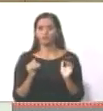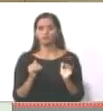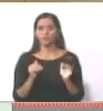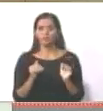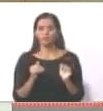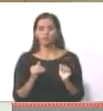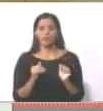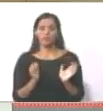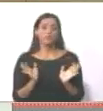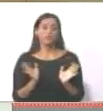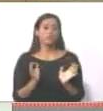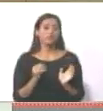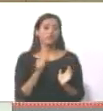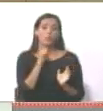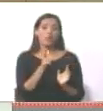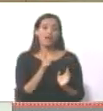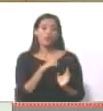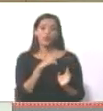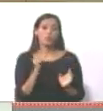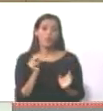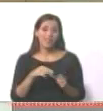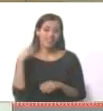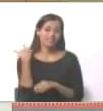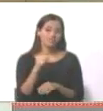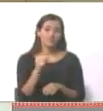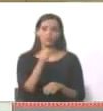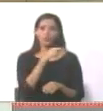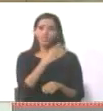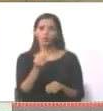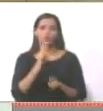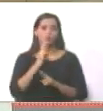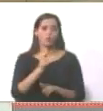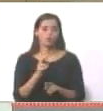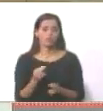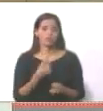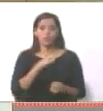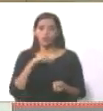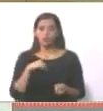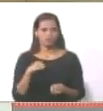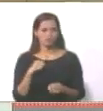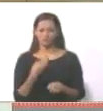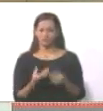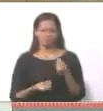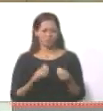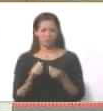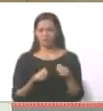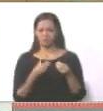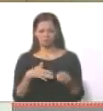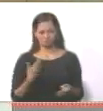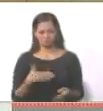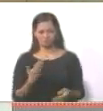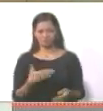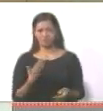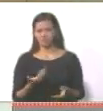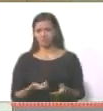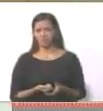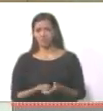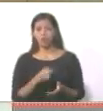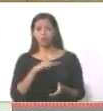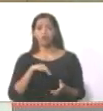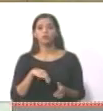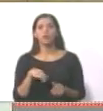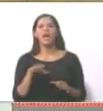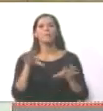lanzazo, sino quien no lo retruca. Nosotros no estamos hechos de eso. Afortunadamente nosotros aprendimos